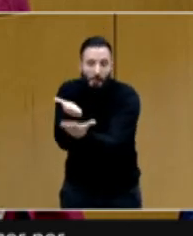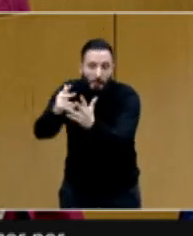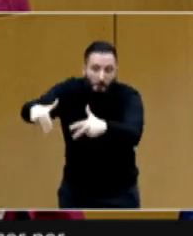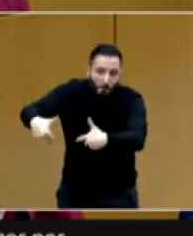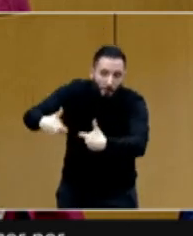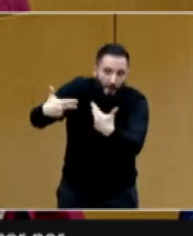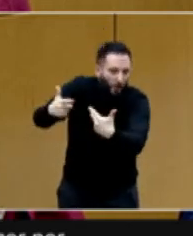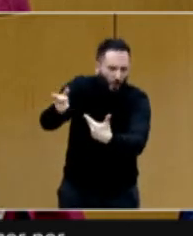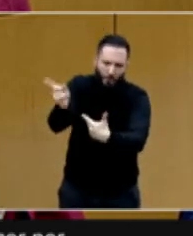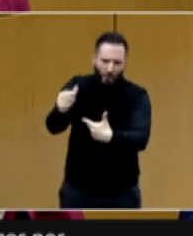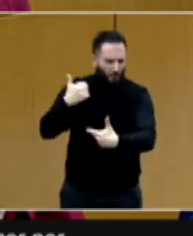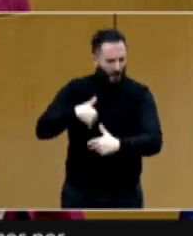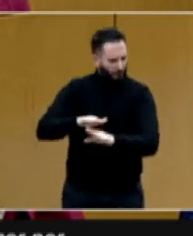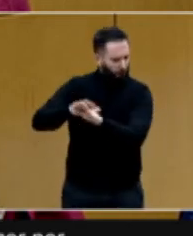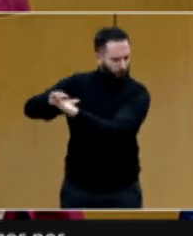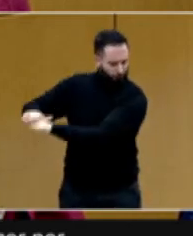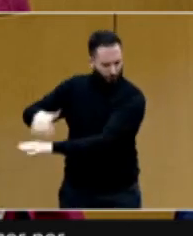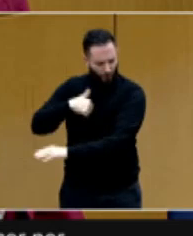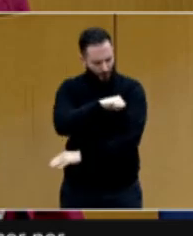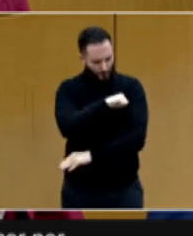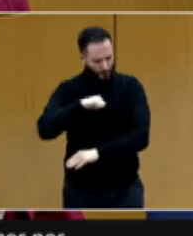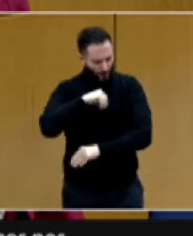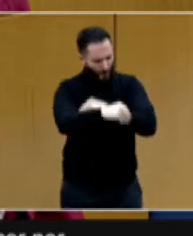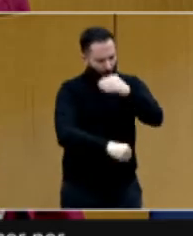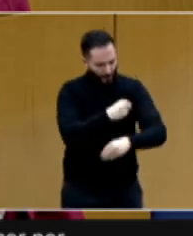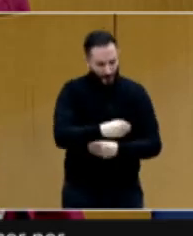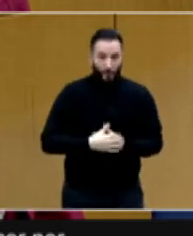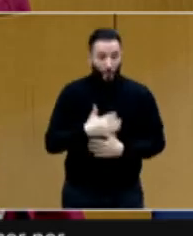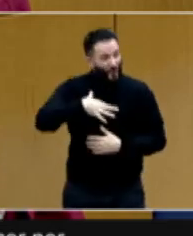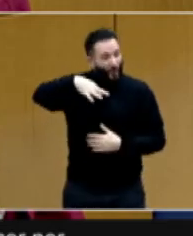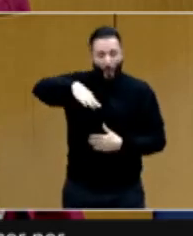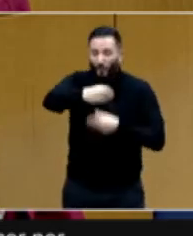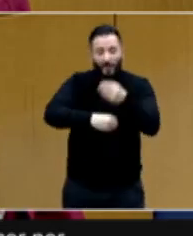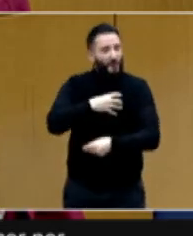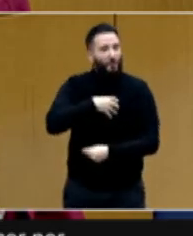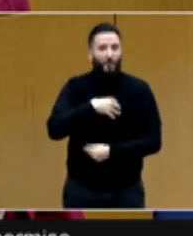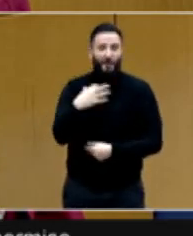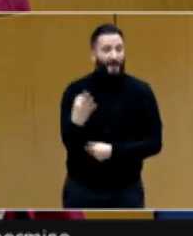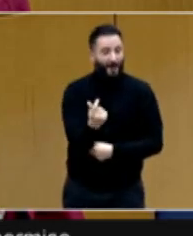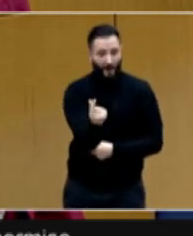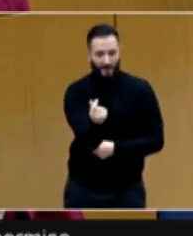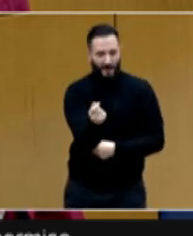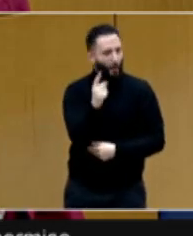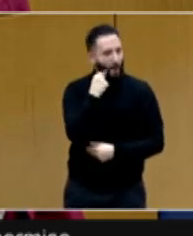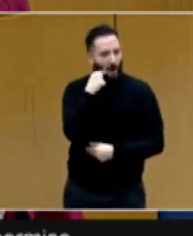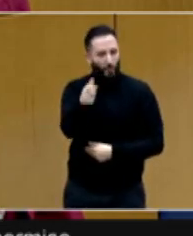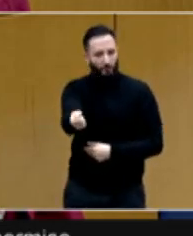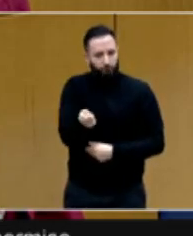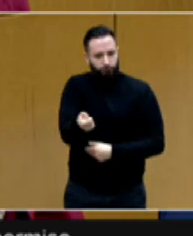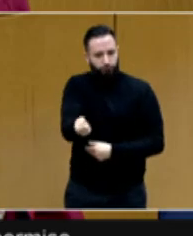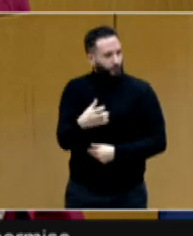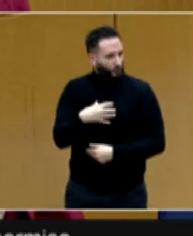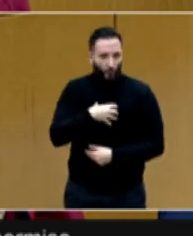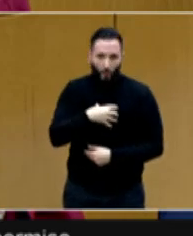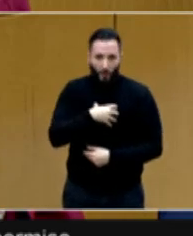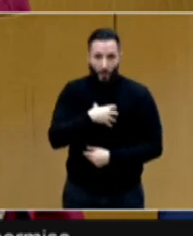hacerlo por mí misma lo único que no puedo hacer es ir a sacar dinero porque eso cuando